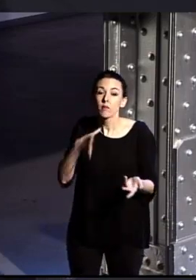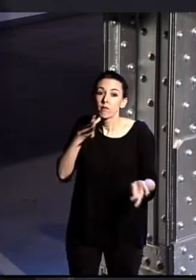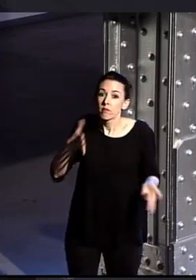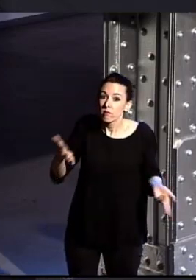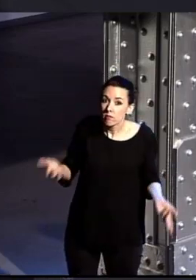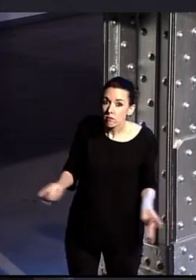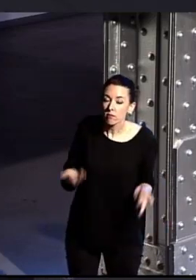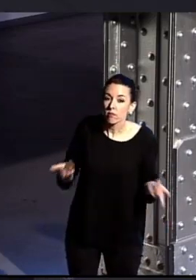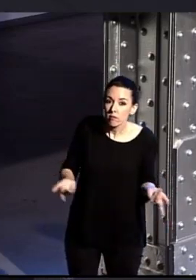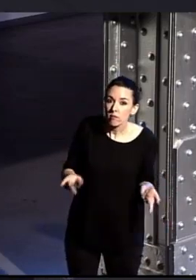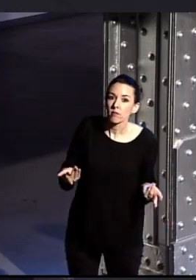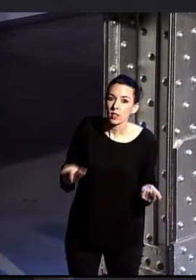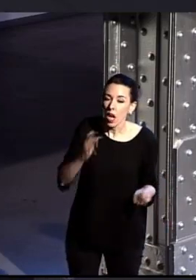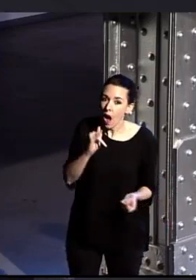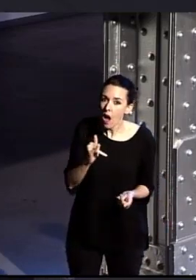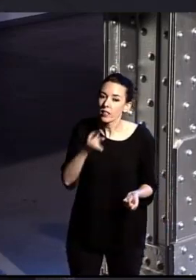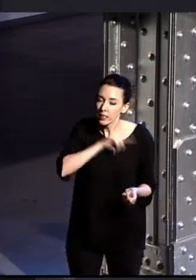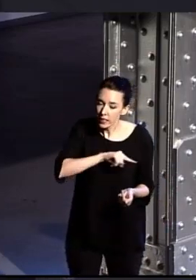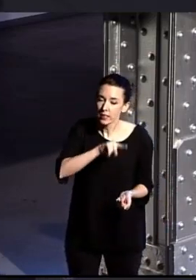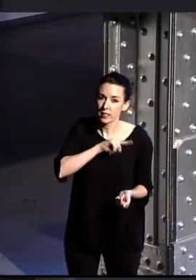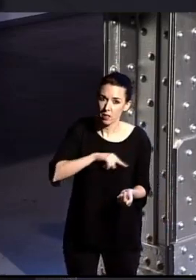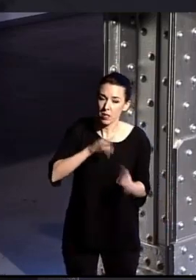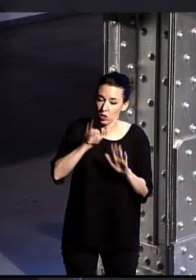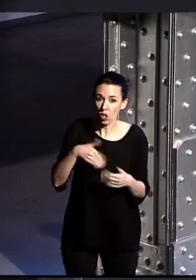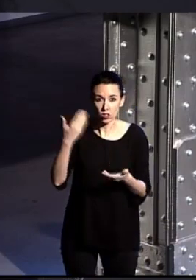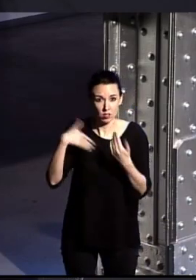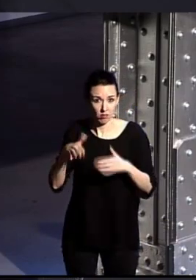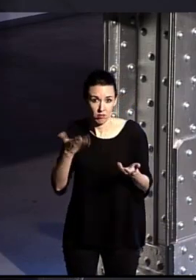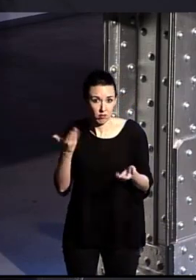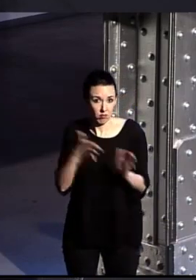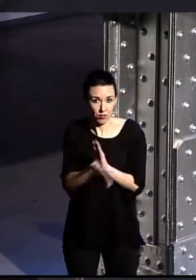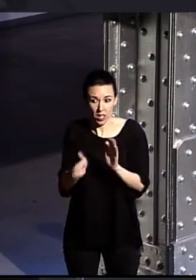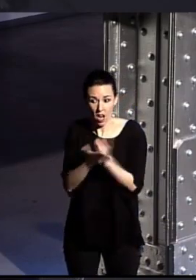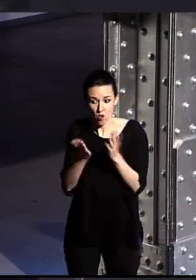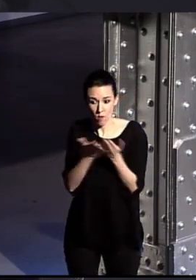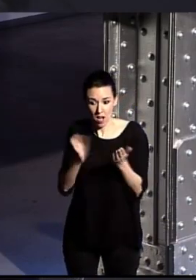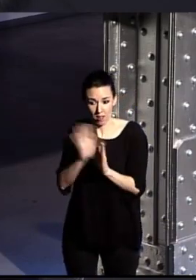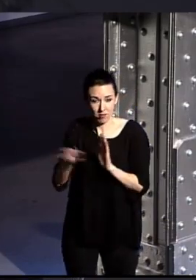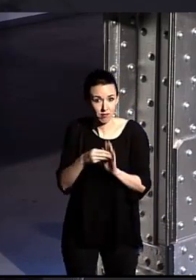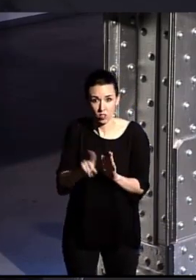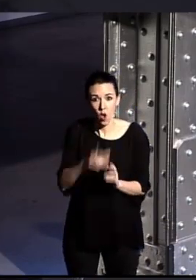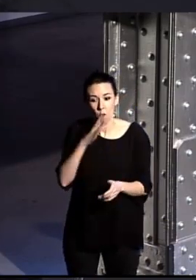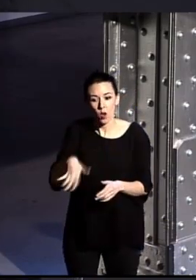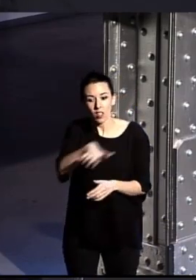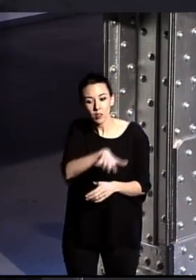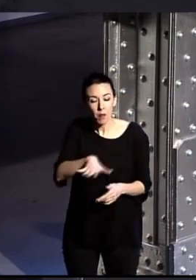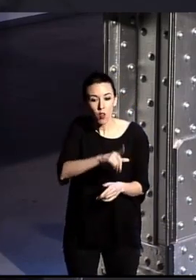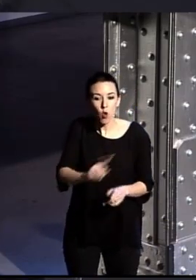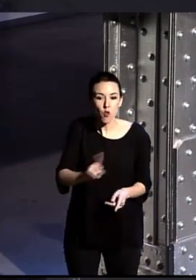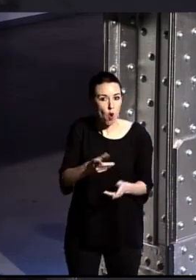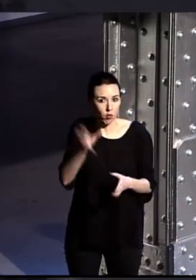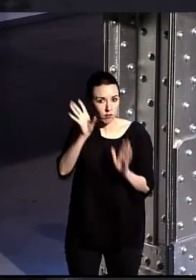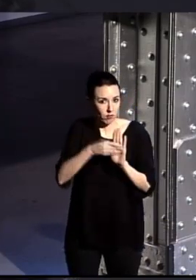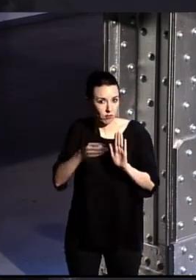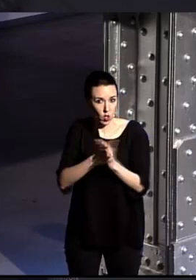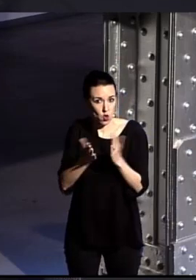entonces, pues hay un montón de sentimientos que convencionalmente se quedan fuera de esas novelas porque tratan en un espacio que no